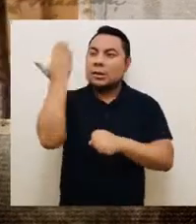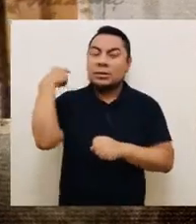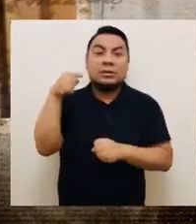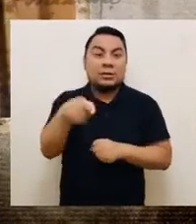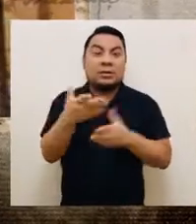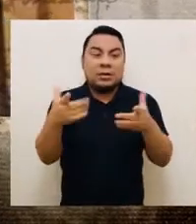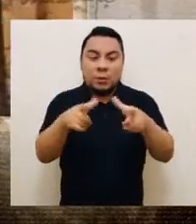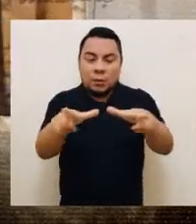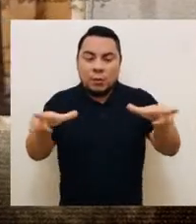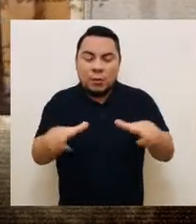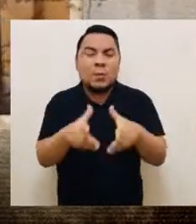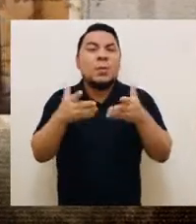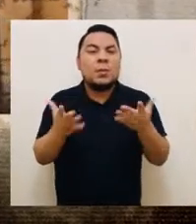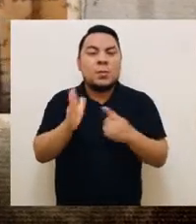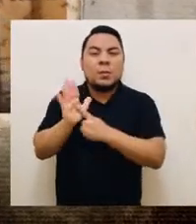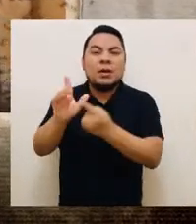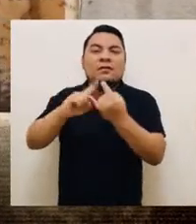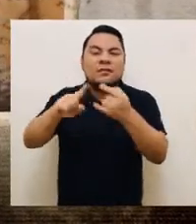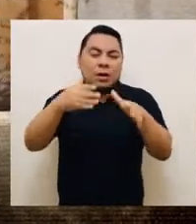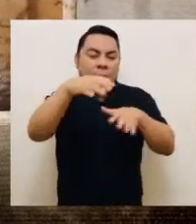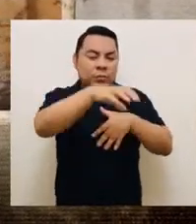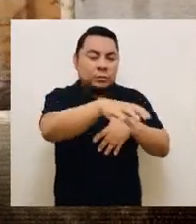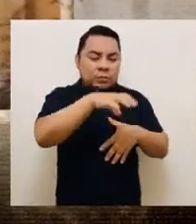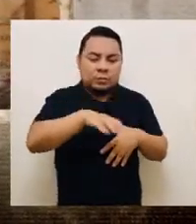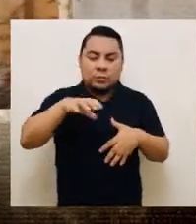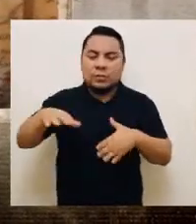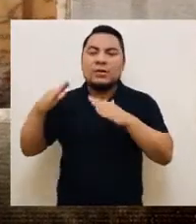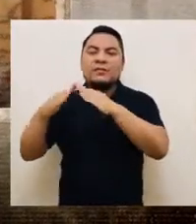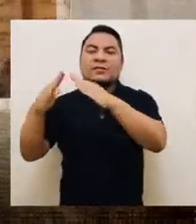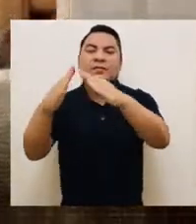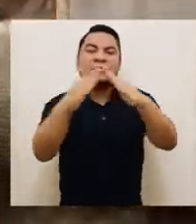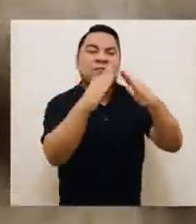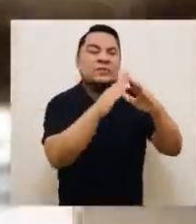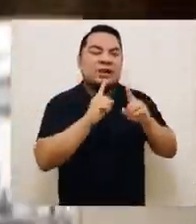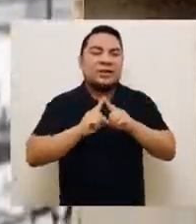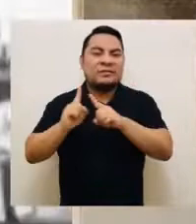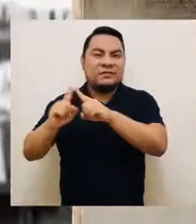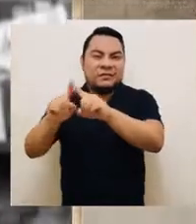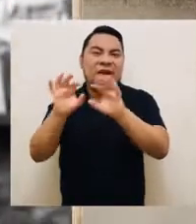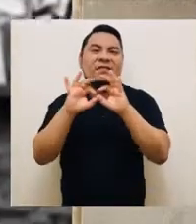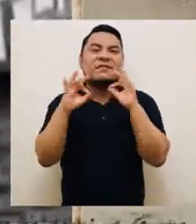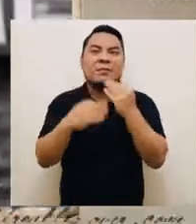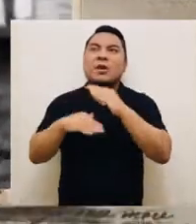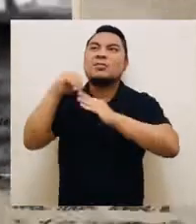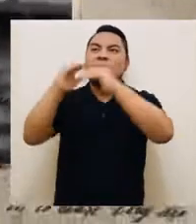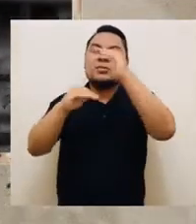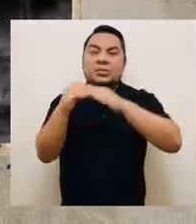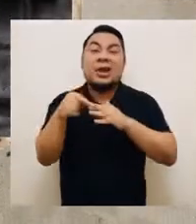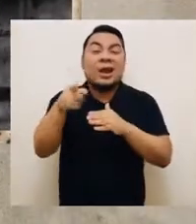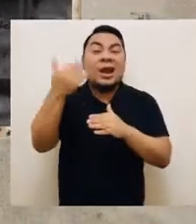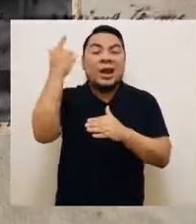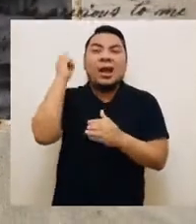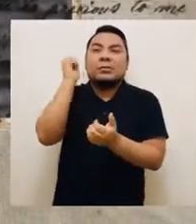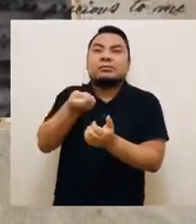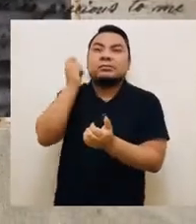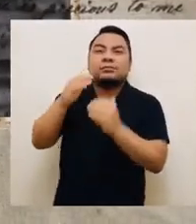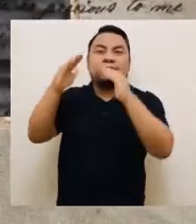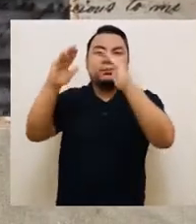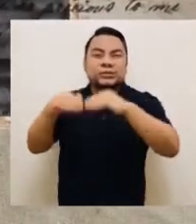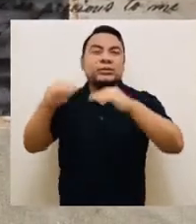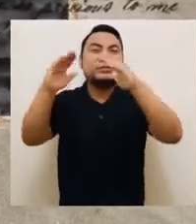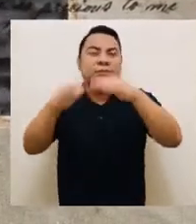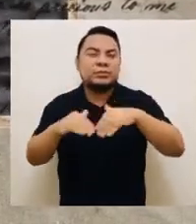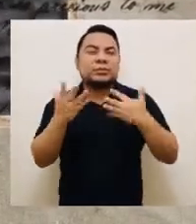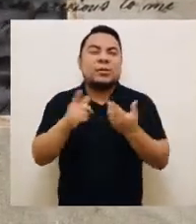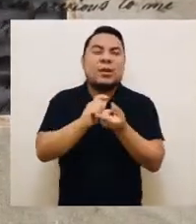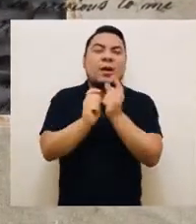años, la Franca Ribereña presentaba barrios enteros de viviendas multifamiliares, las cuales fueron demolidas por el alto